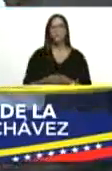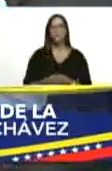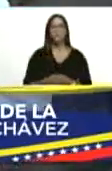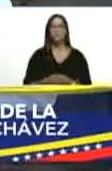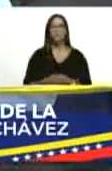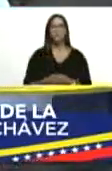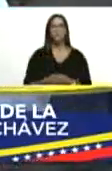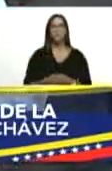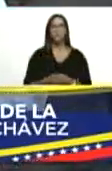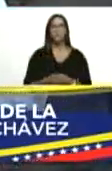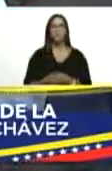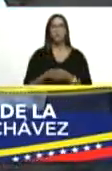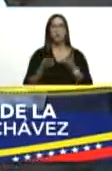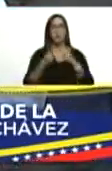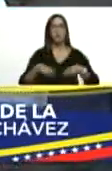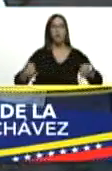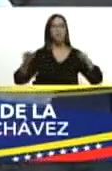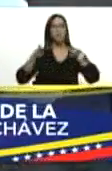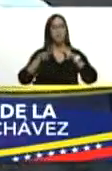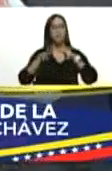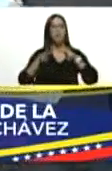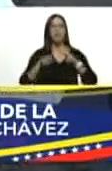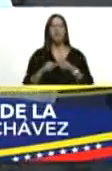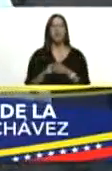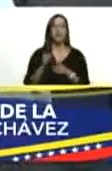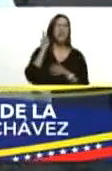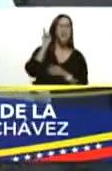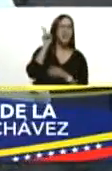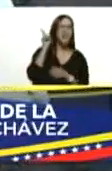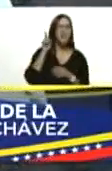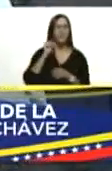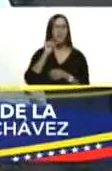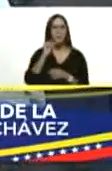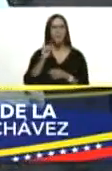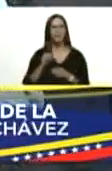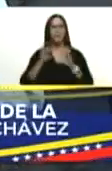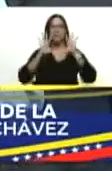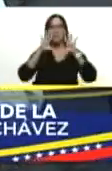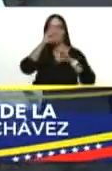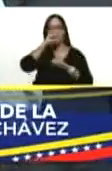y valieron en aquel momento, hace 10 años,